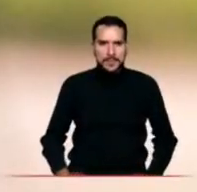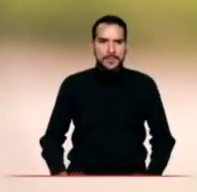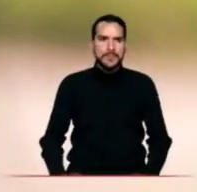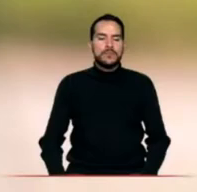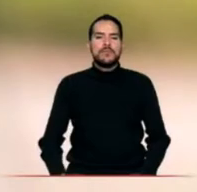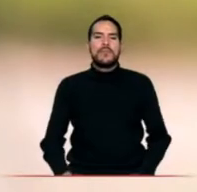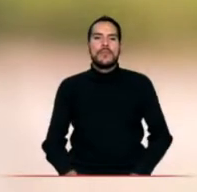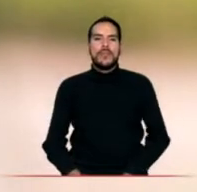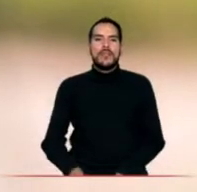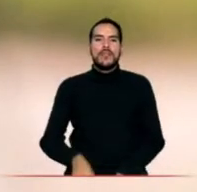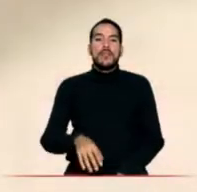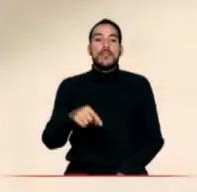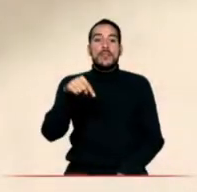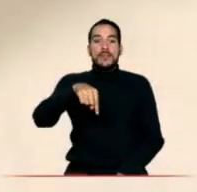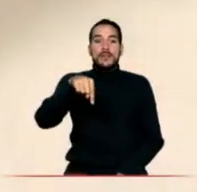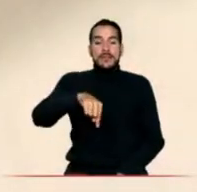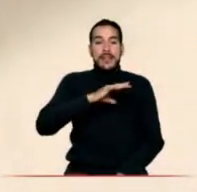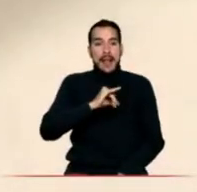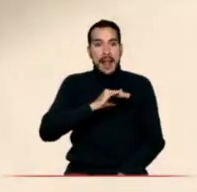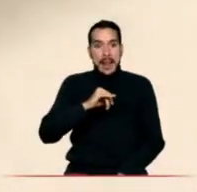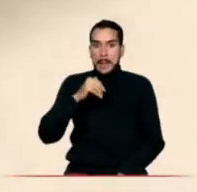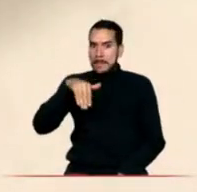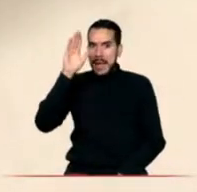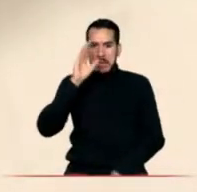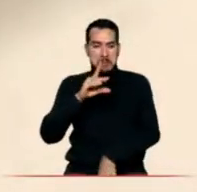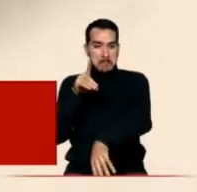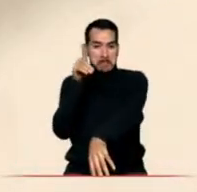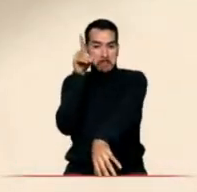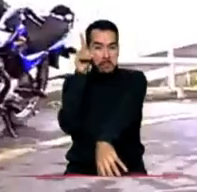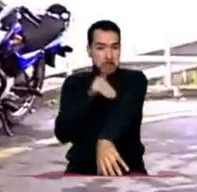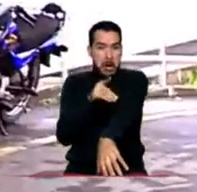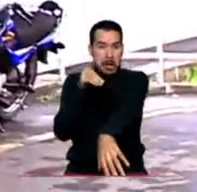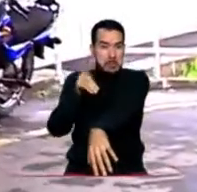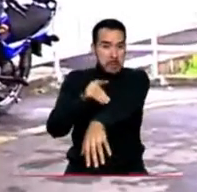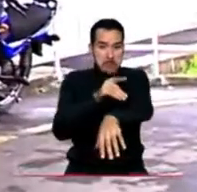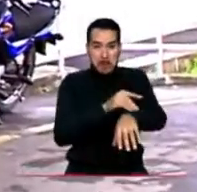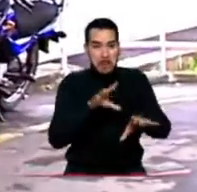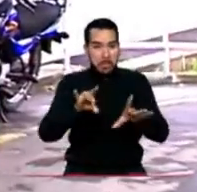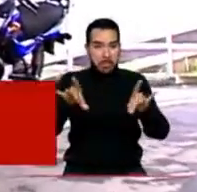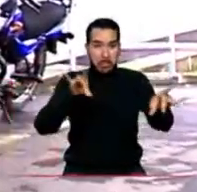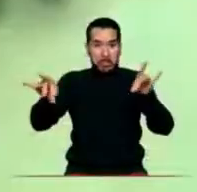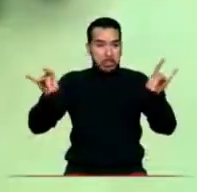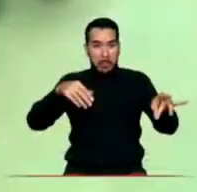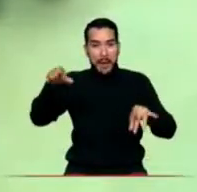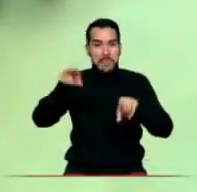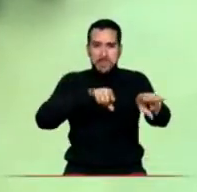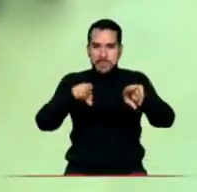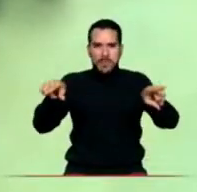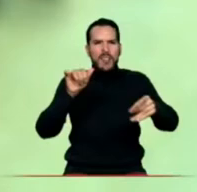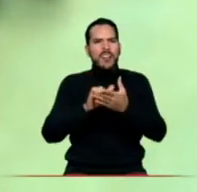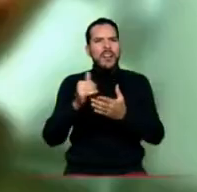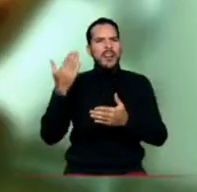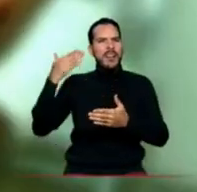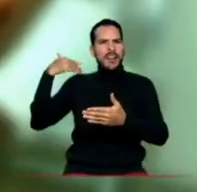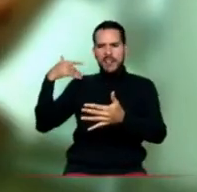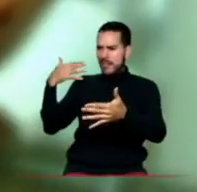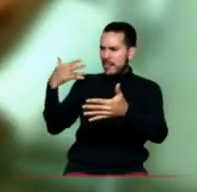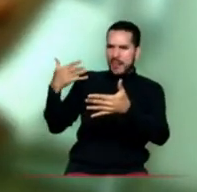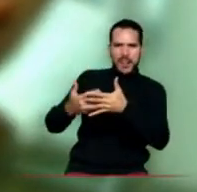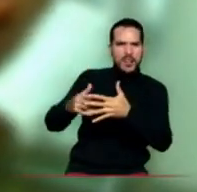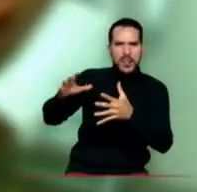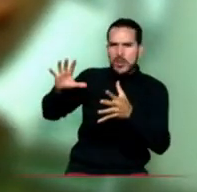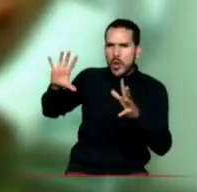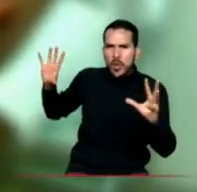La capital del Valle actualmente atraviesa por una epidemia de dengue. En lo corrido del año se han presentado cerca de 9.000 casos.